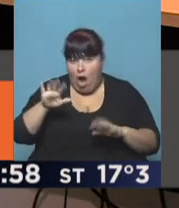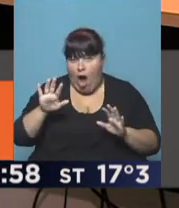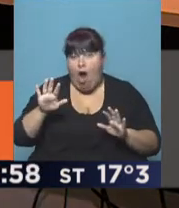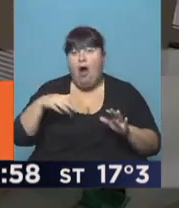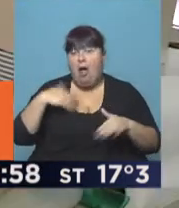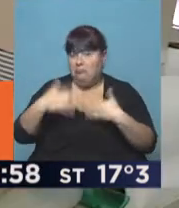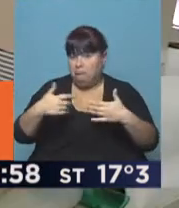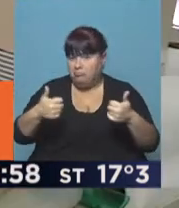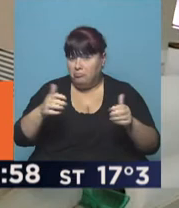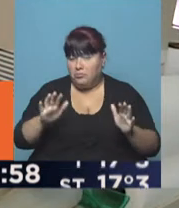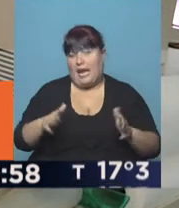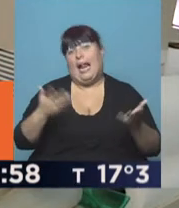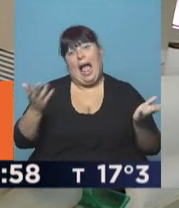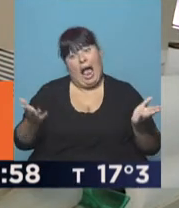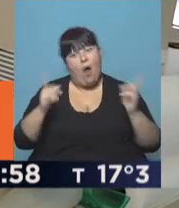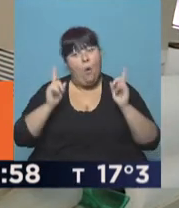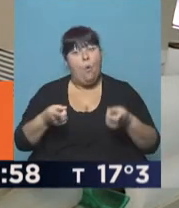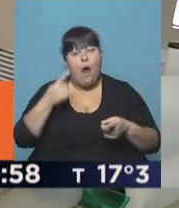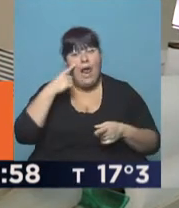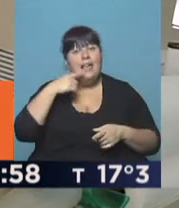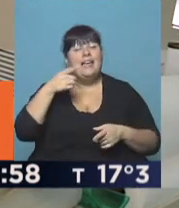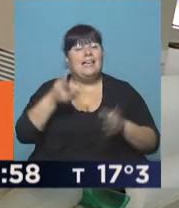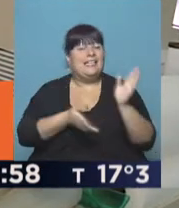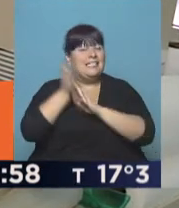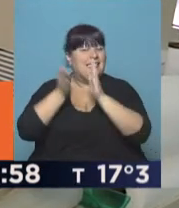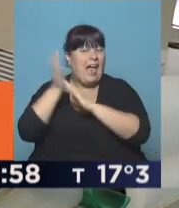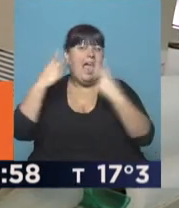estoy llevando muy bien. Claro que hay que tener en cuenta que esas salidas